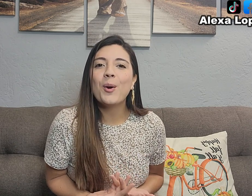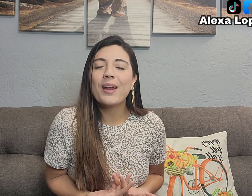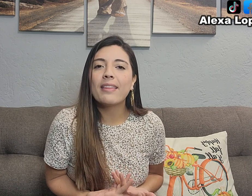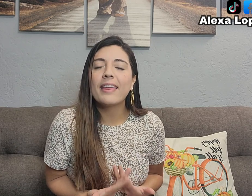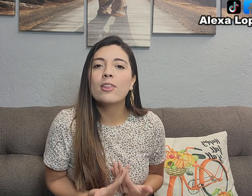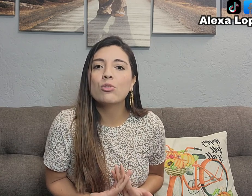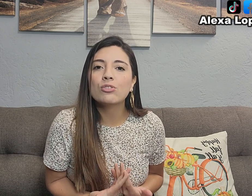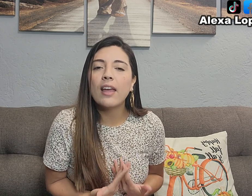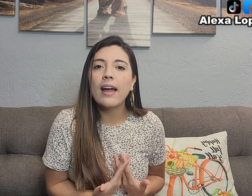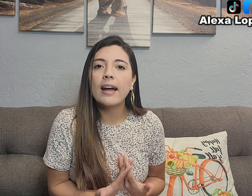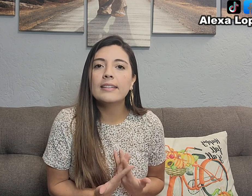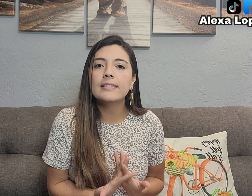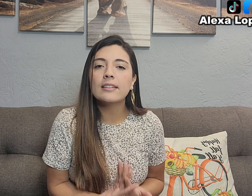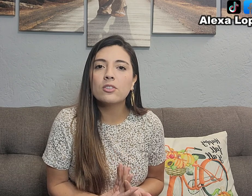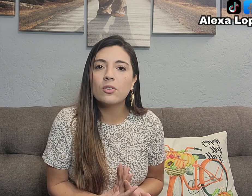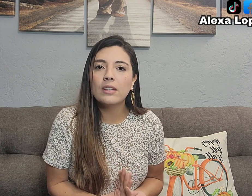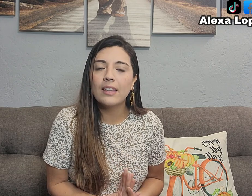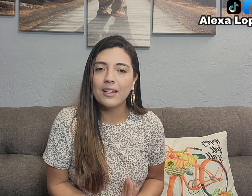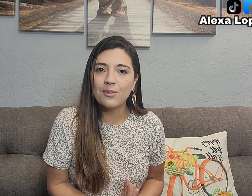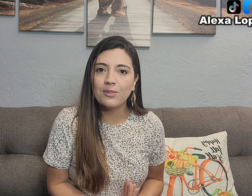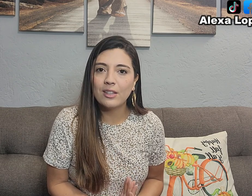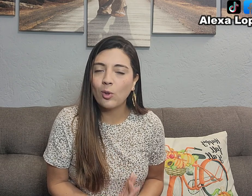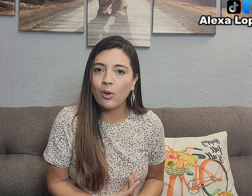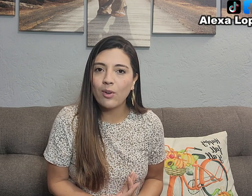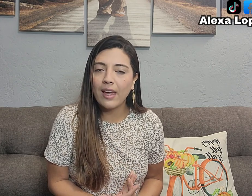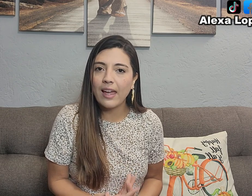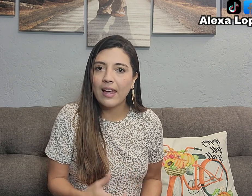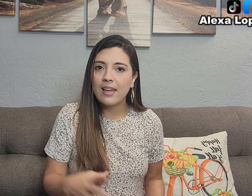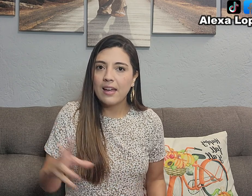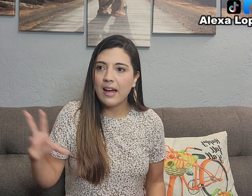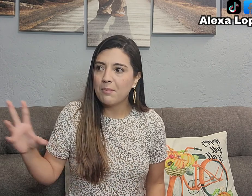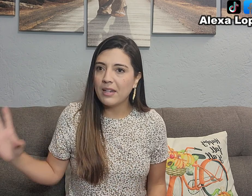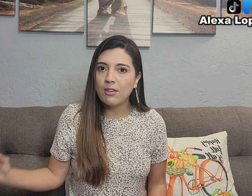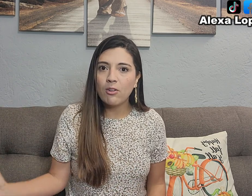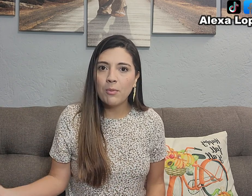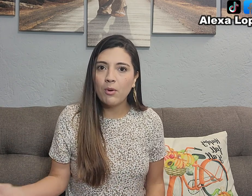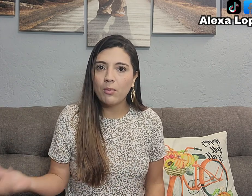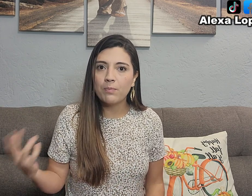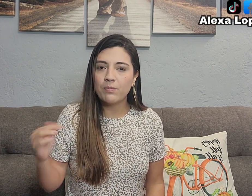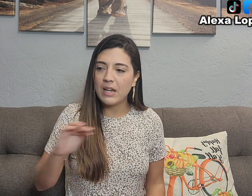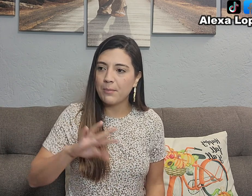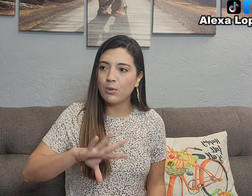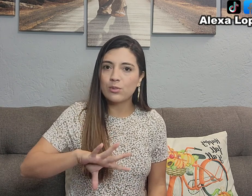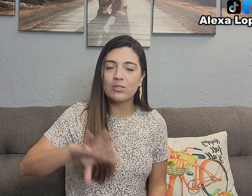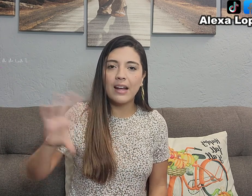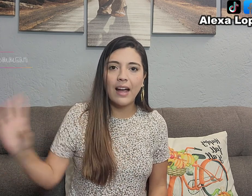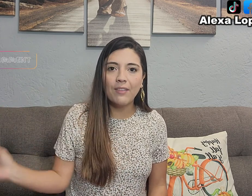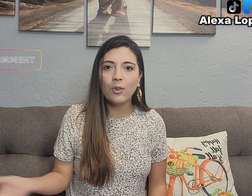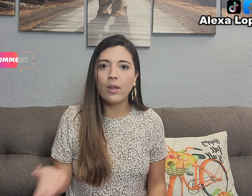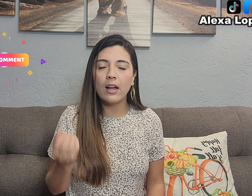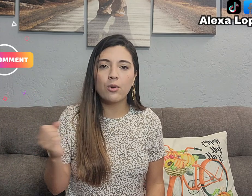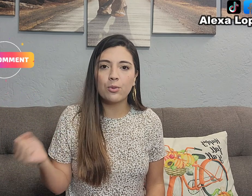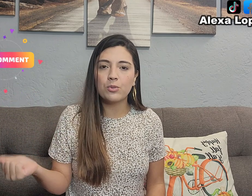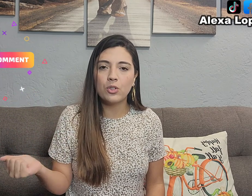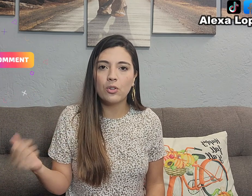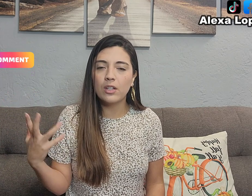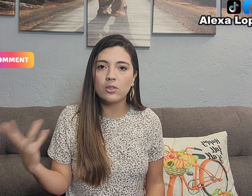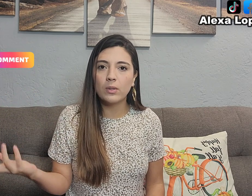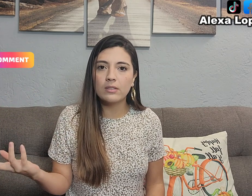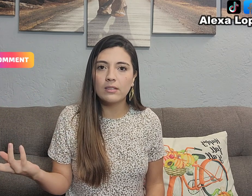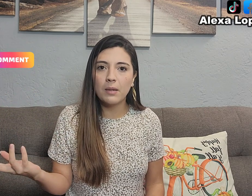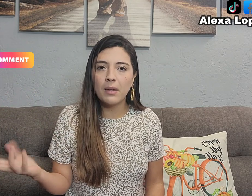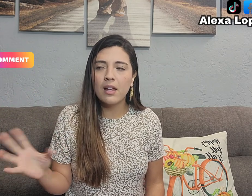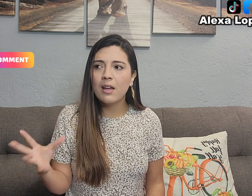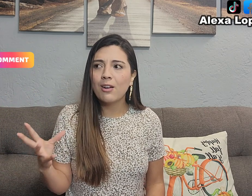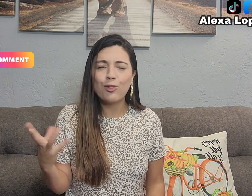lo logra? ¿De dónde hay tanto dinero? De todo lo que han venido como, digamos, sacando de la corrupción y de